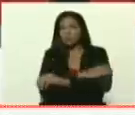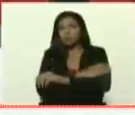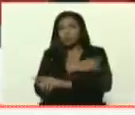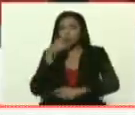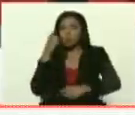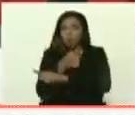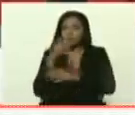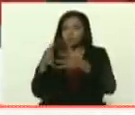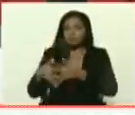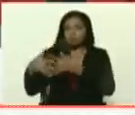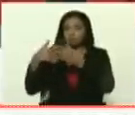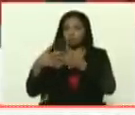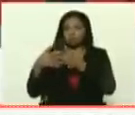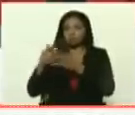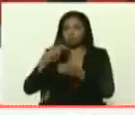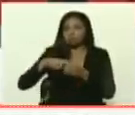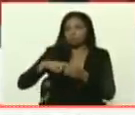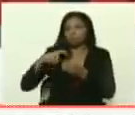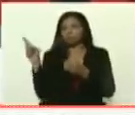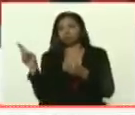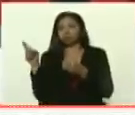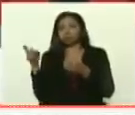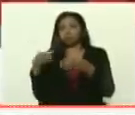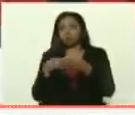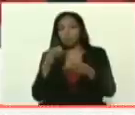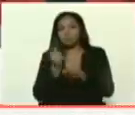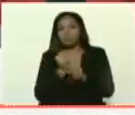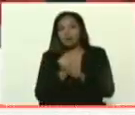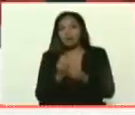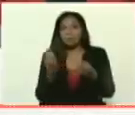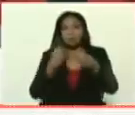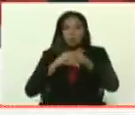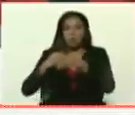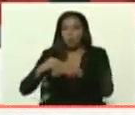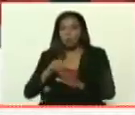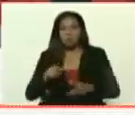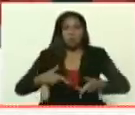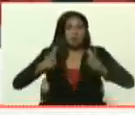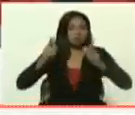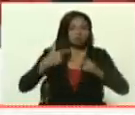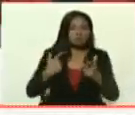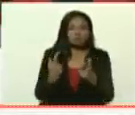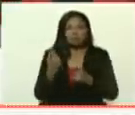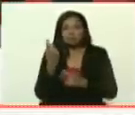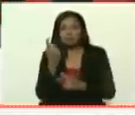orden de Estados Unidos, se retiró de la mesa, habiendo establecido todos los acuerdos.